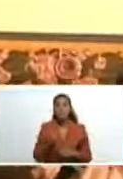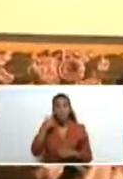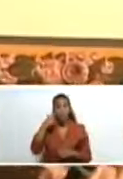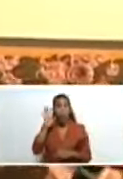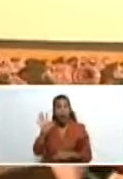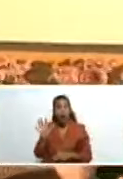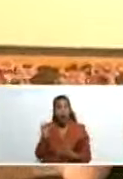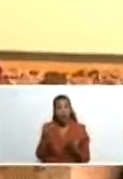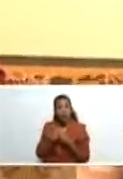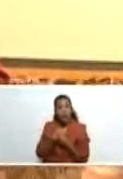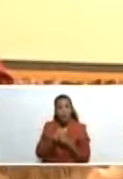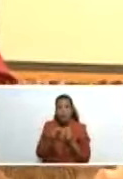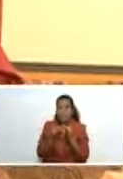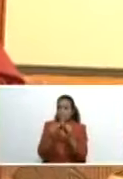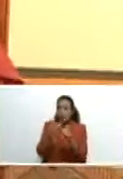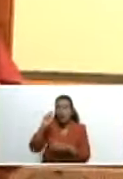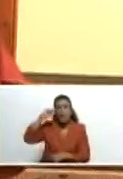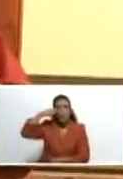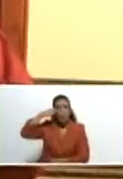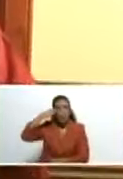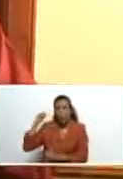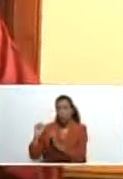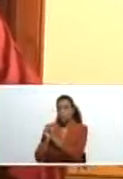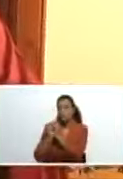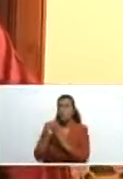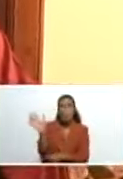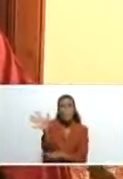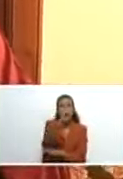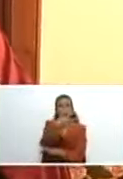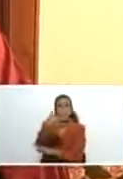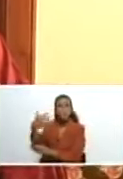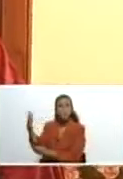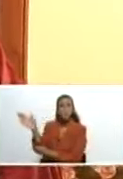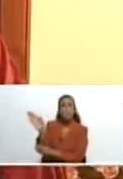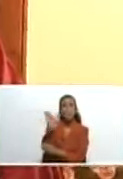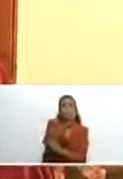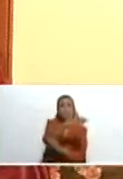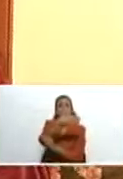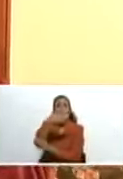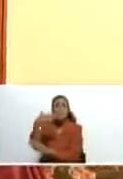estamos, por él vamos, y su bandera está arriba,